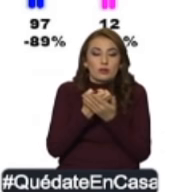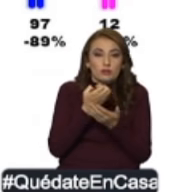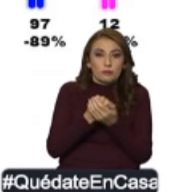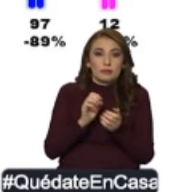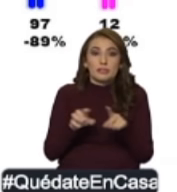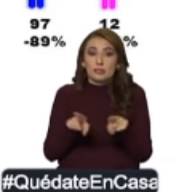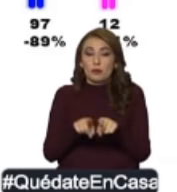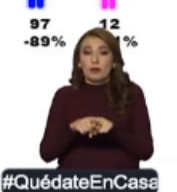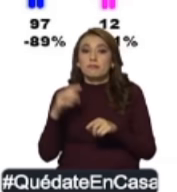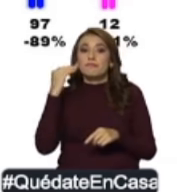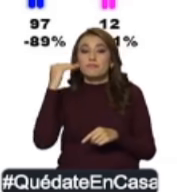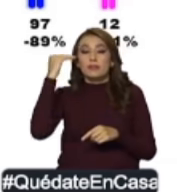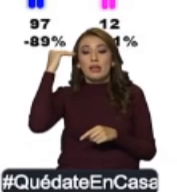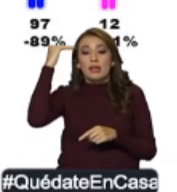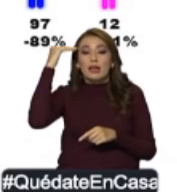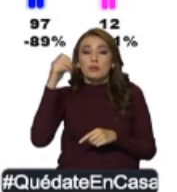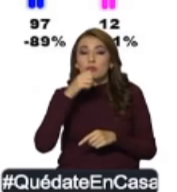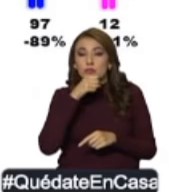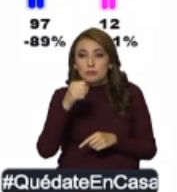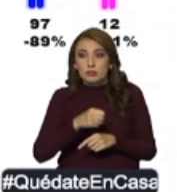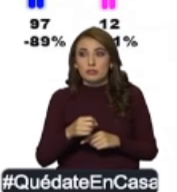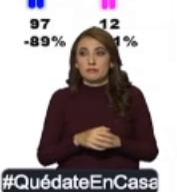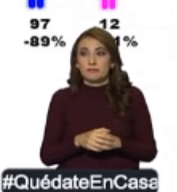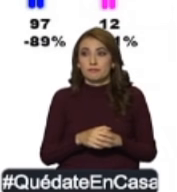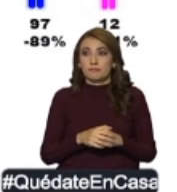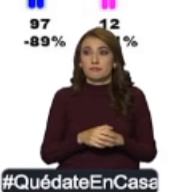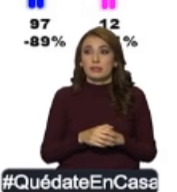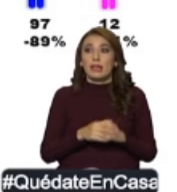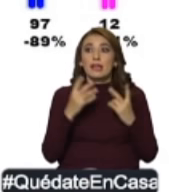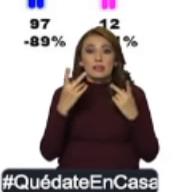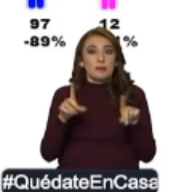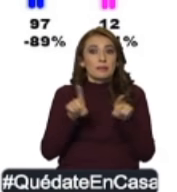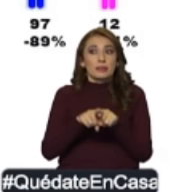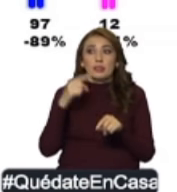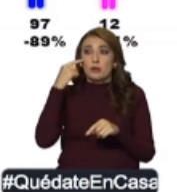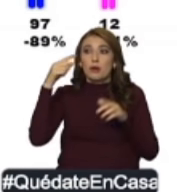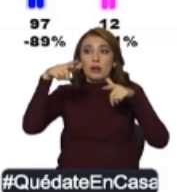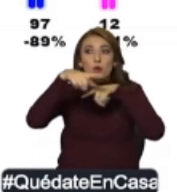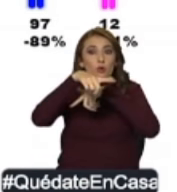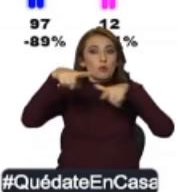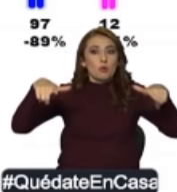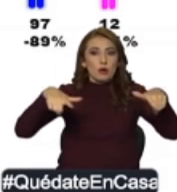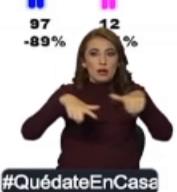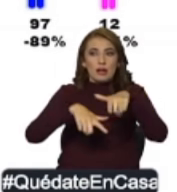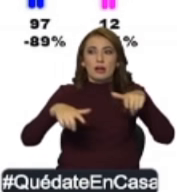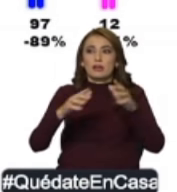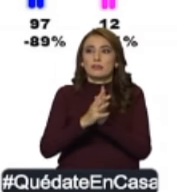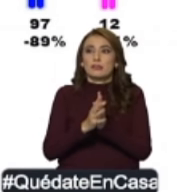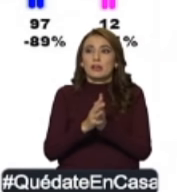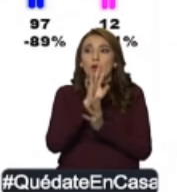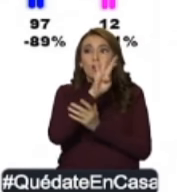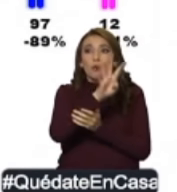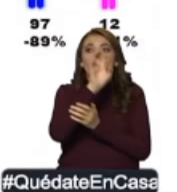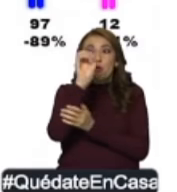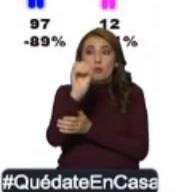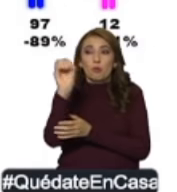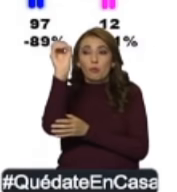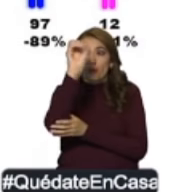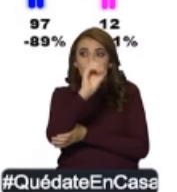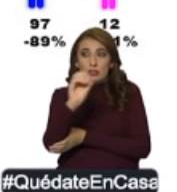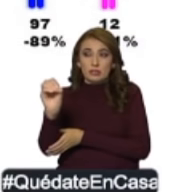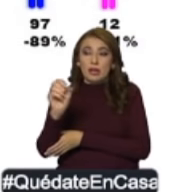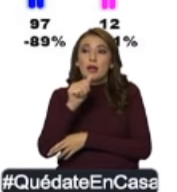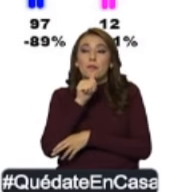mayores y adultos que se mantienen. El tipo de lugar también nos llama la atención. Casi el 40% de este total